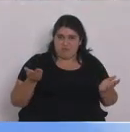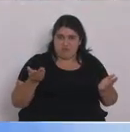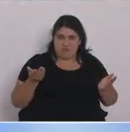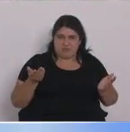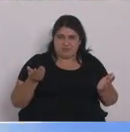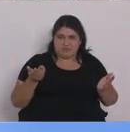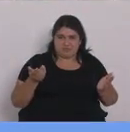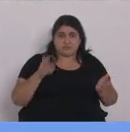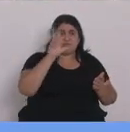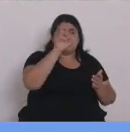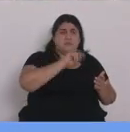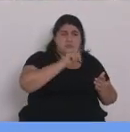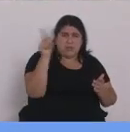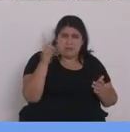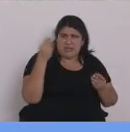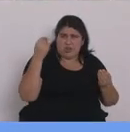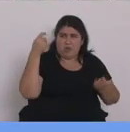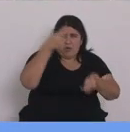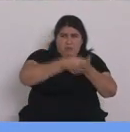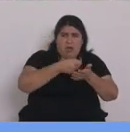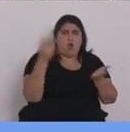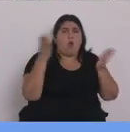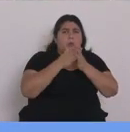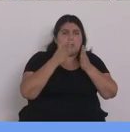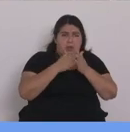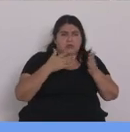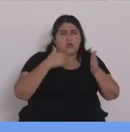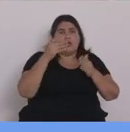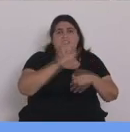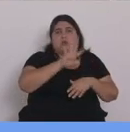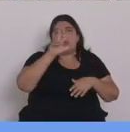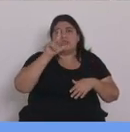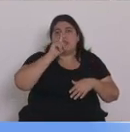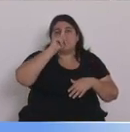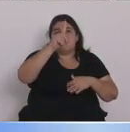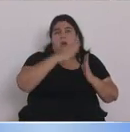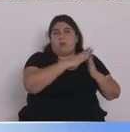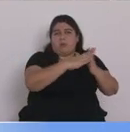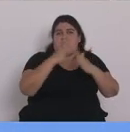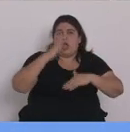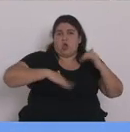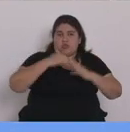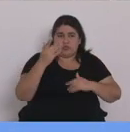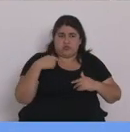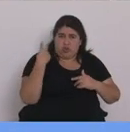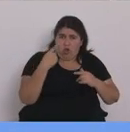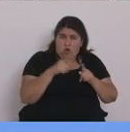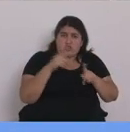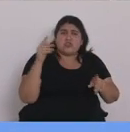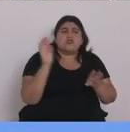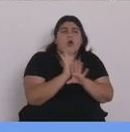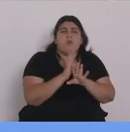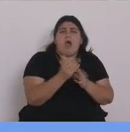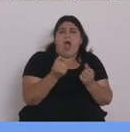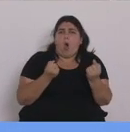valía 30 mil dólares hacer una vivienda, podríamos haber hecho 53 mil viviendas con el ahorro. Es decir, lo estamos ahorrando, los ahorramos